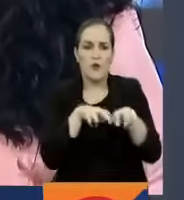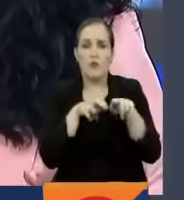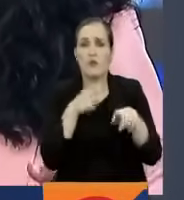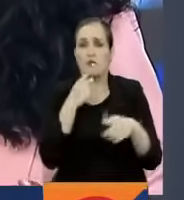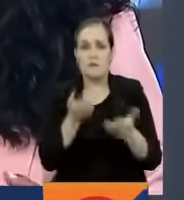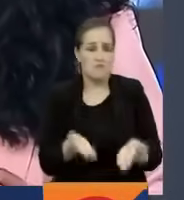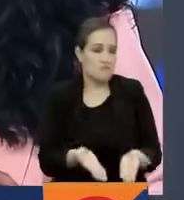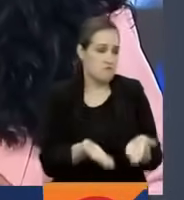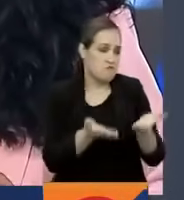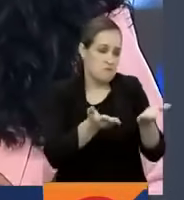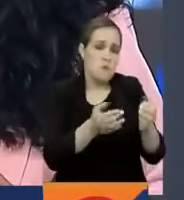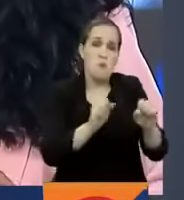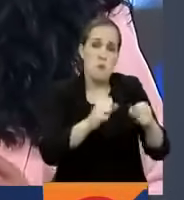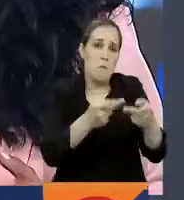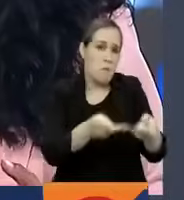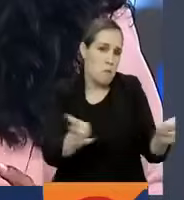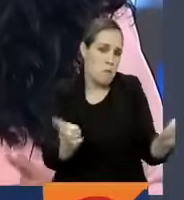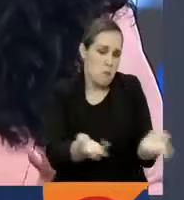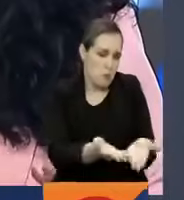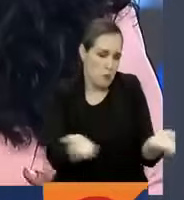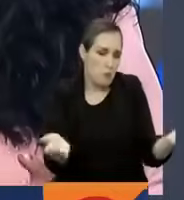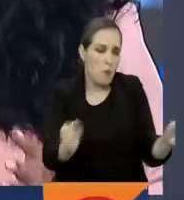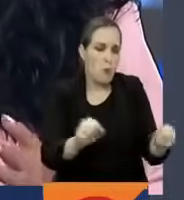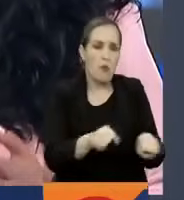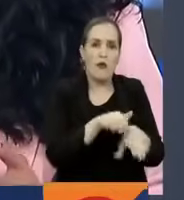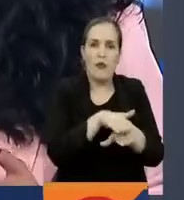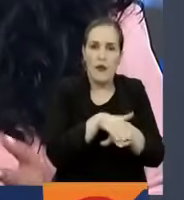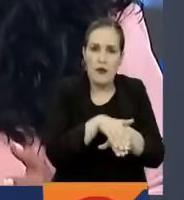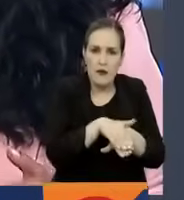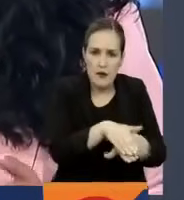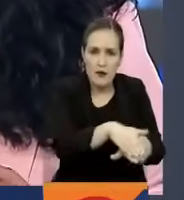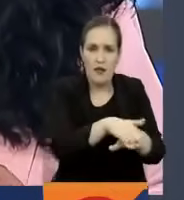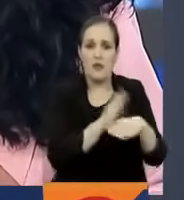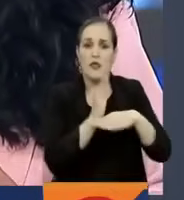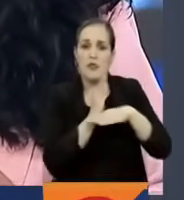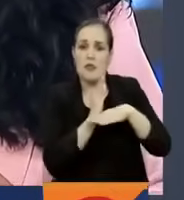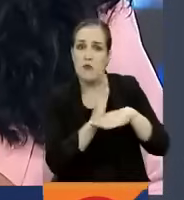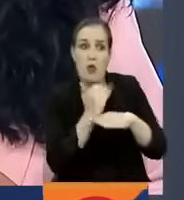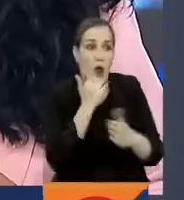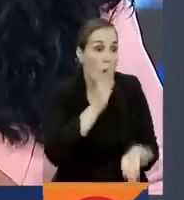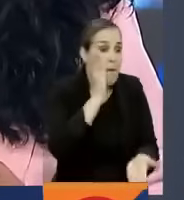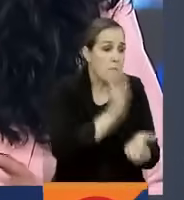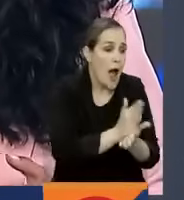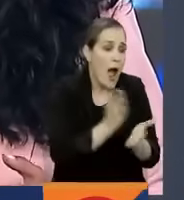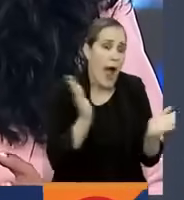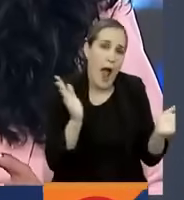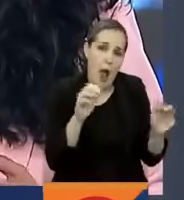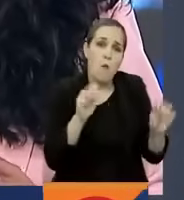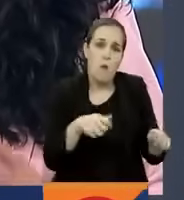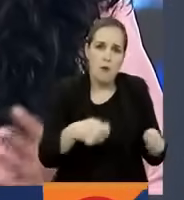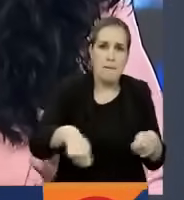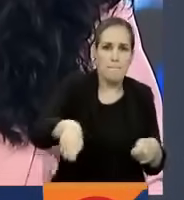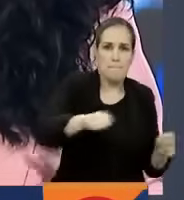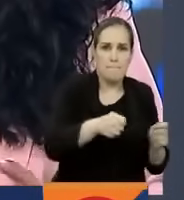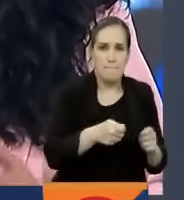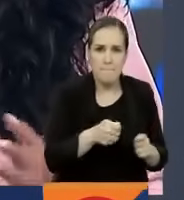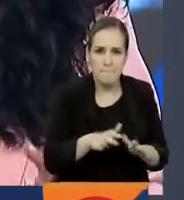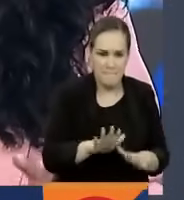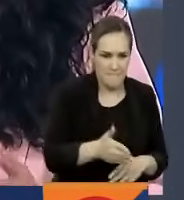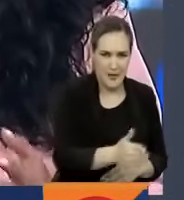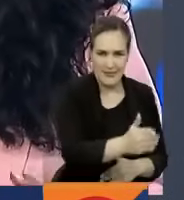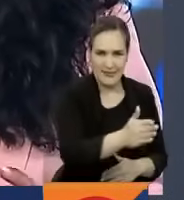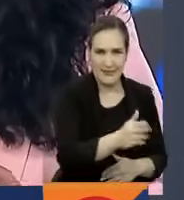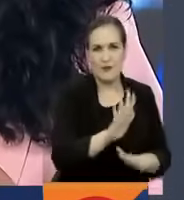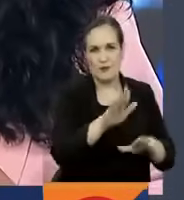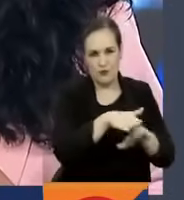donde permite de nuevo esta pesca incidental de rayas y tiburones en Colombia esta reunión pues sirvió justamente para hallar consensos